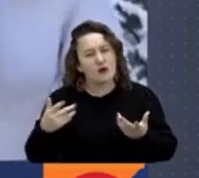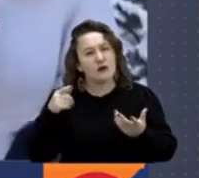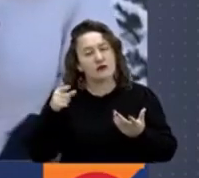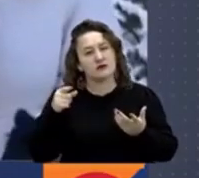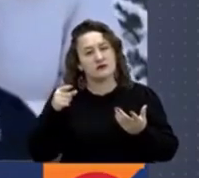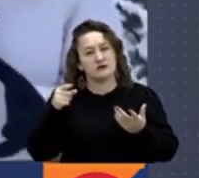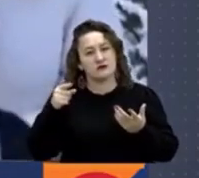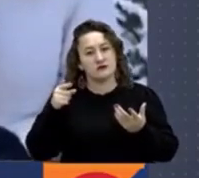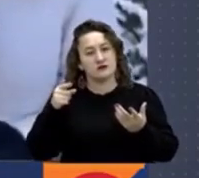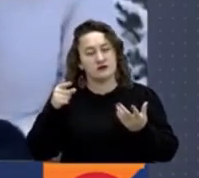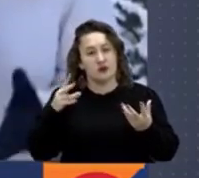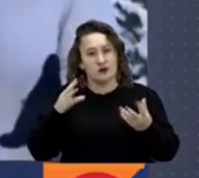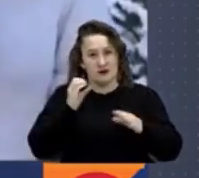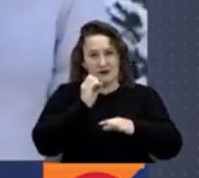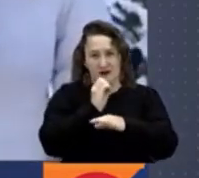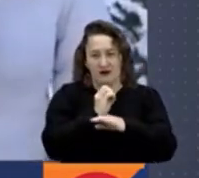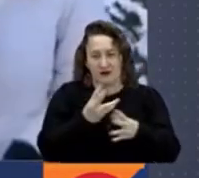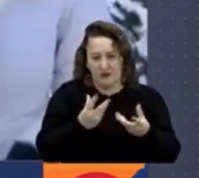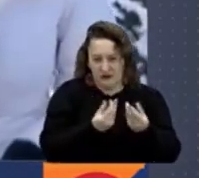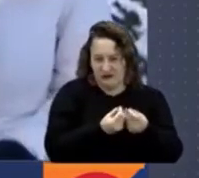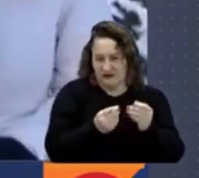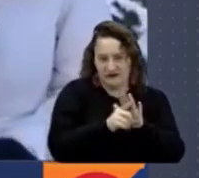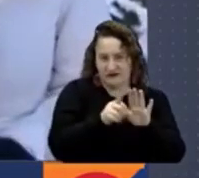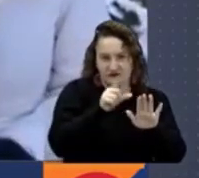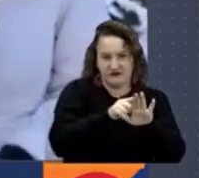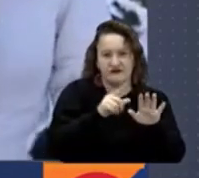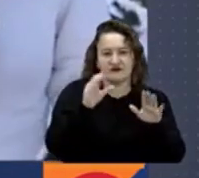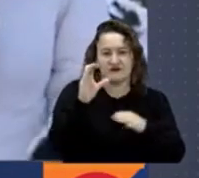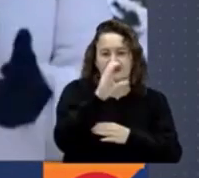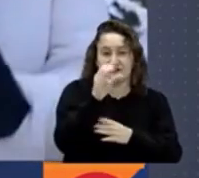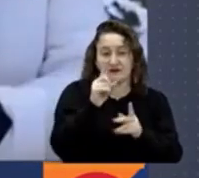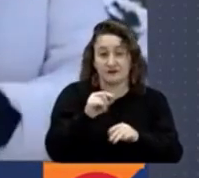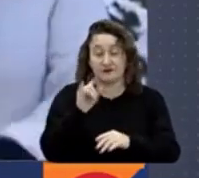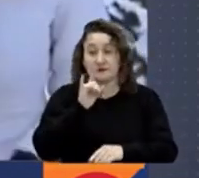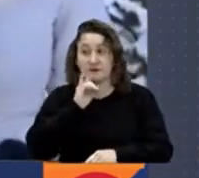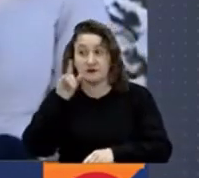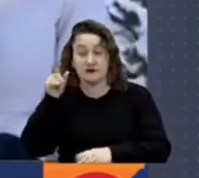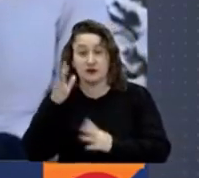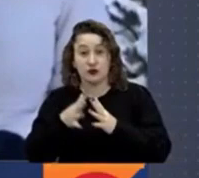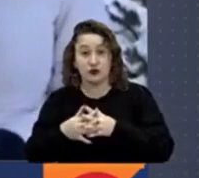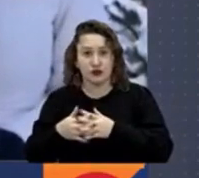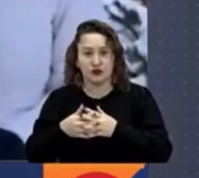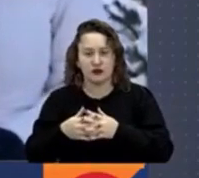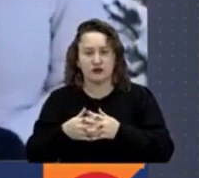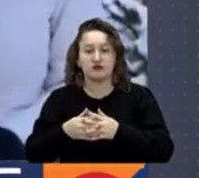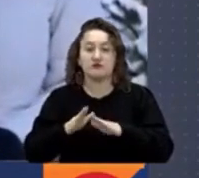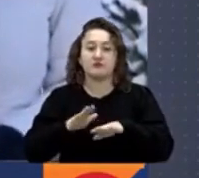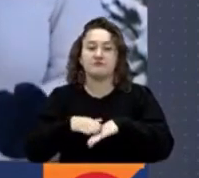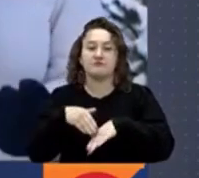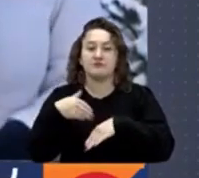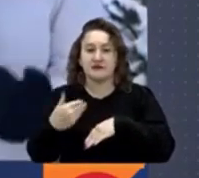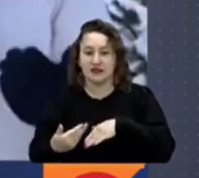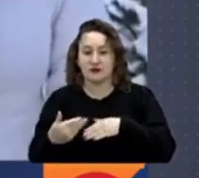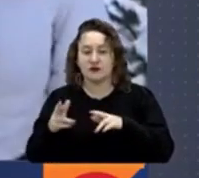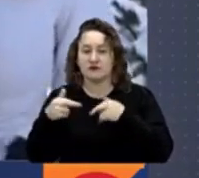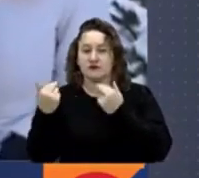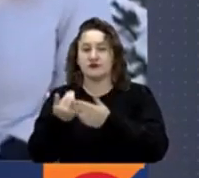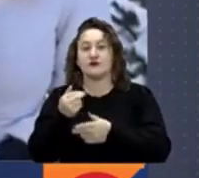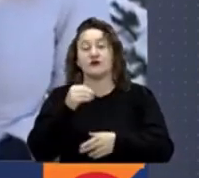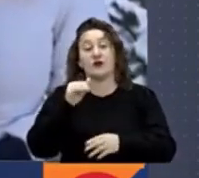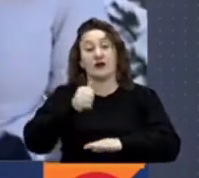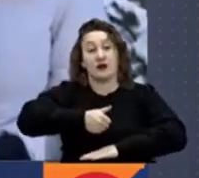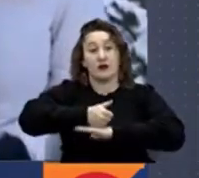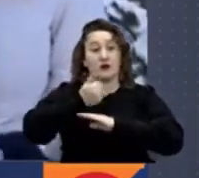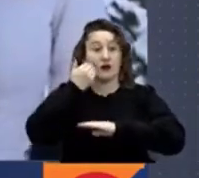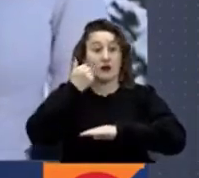crimen organizado en Colombia y también, por supuesto, en Estados Unidos. Enseguida se reunió con la directora del Fondo Monetario